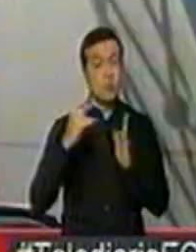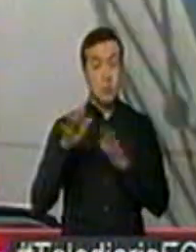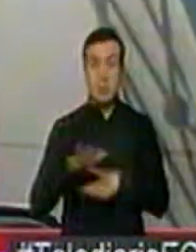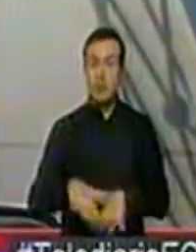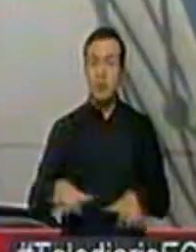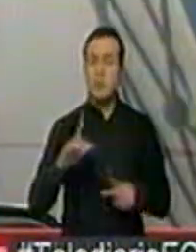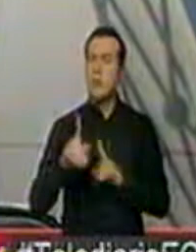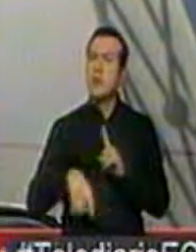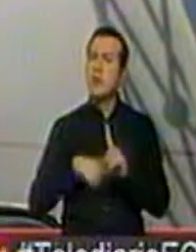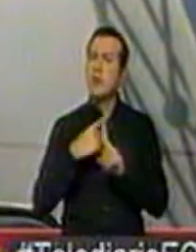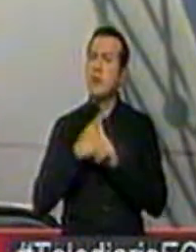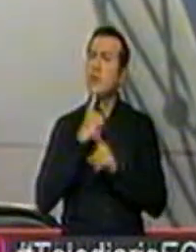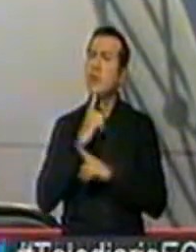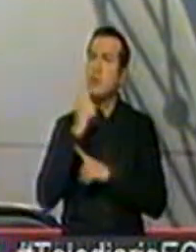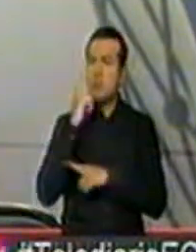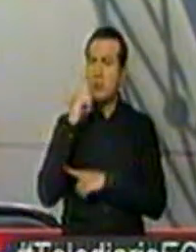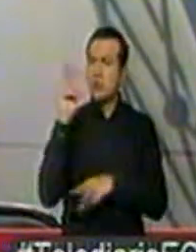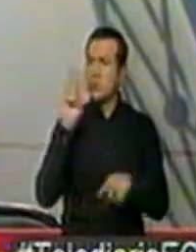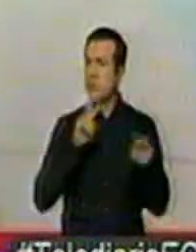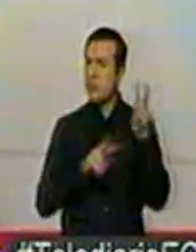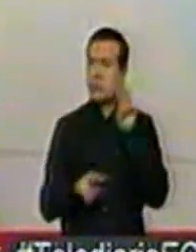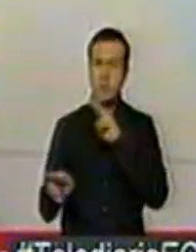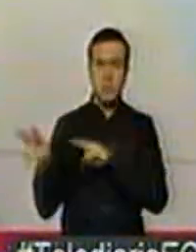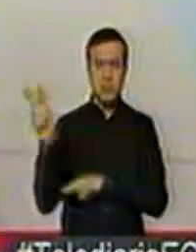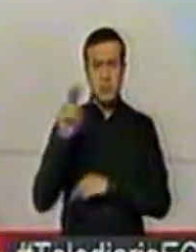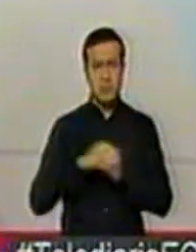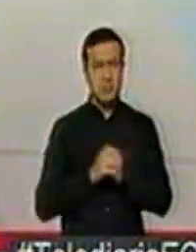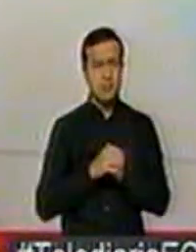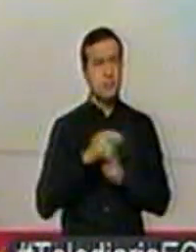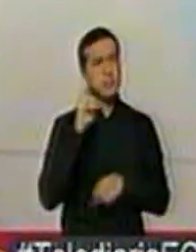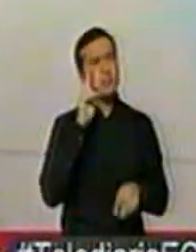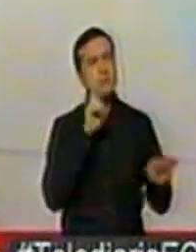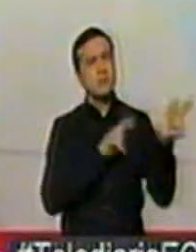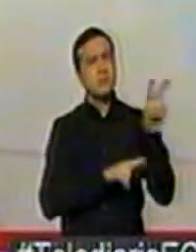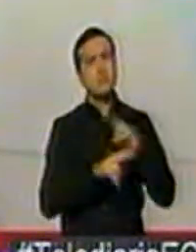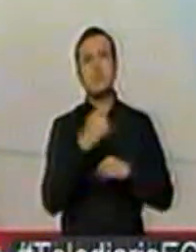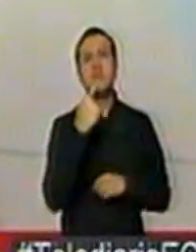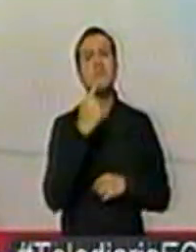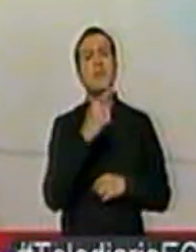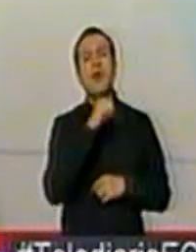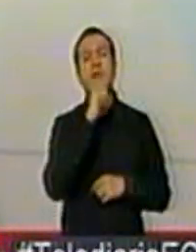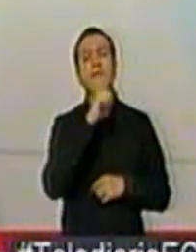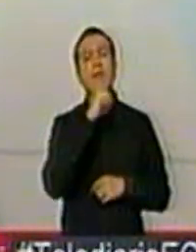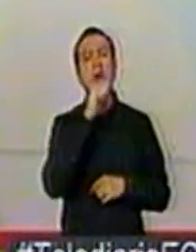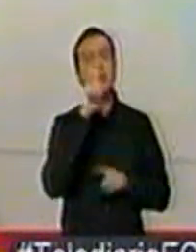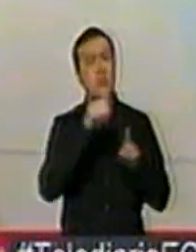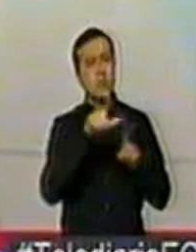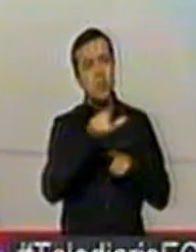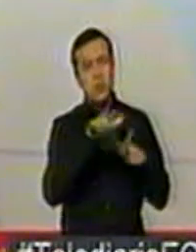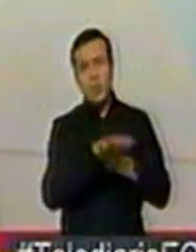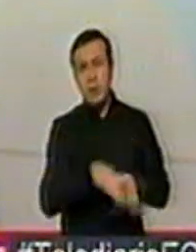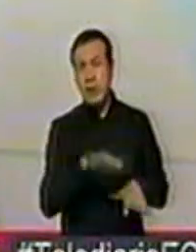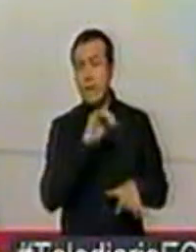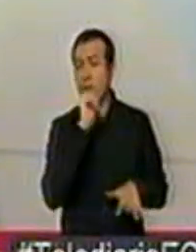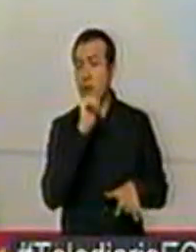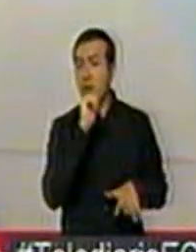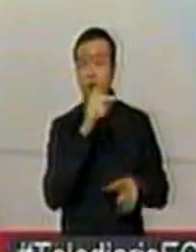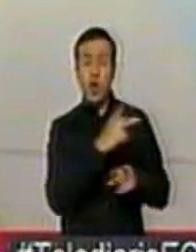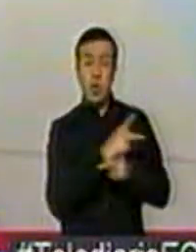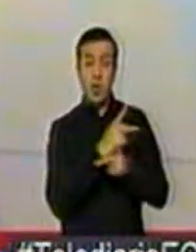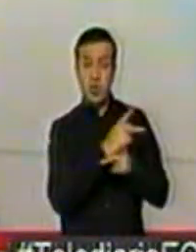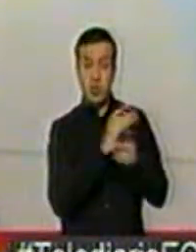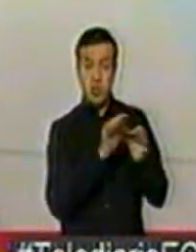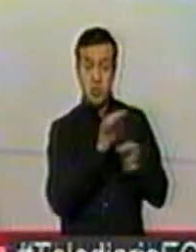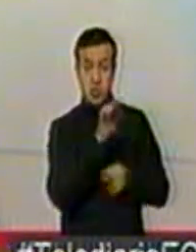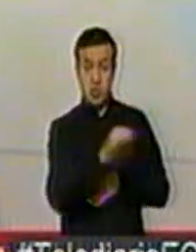nos dice este mapeo del cual usted está mencionando? Bueno, este mapeo lo que nos dice es que faltan en algunos lados conformar lo que son los consejos cantonales